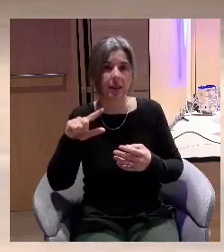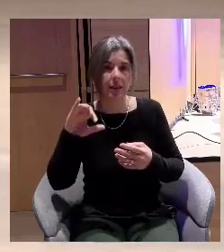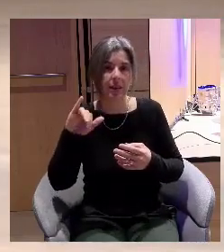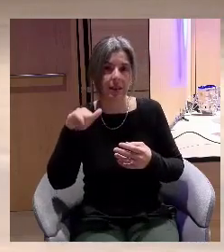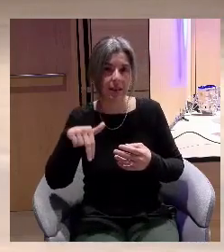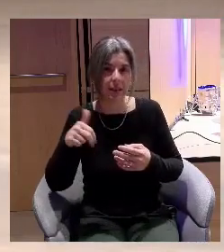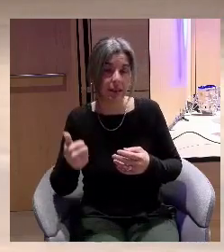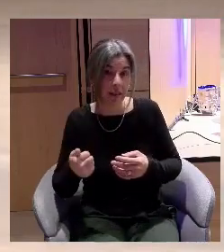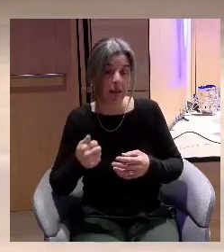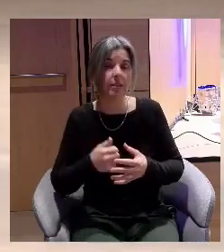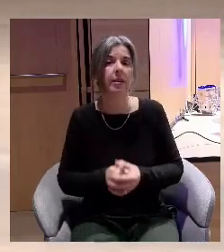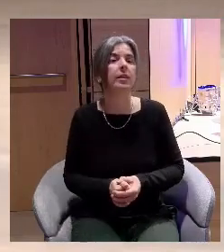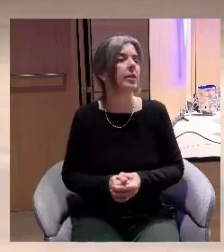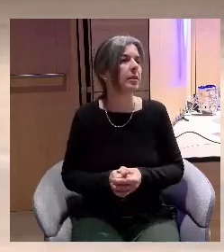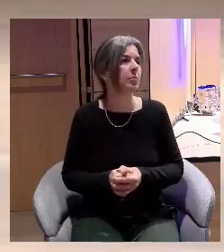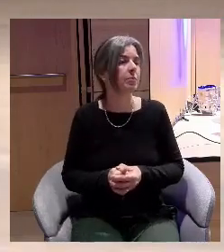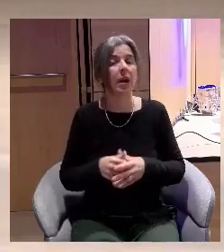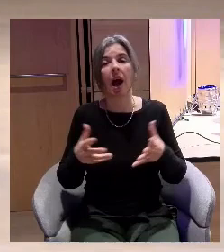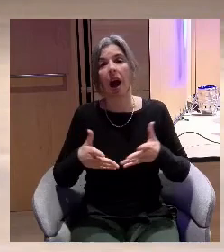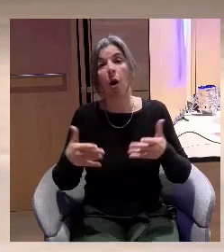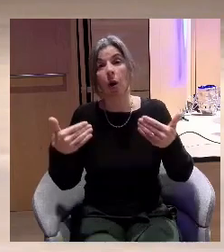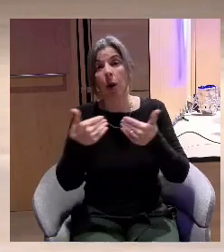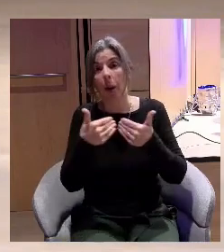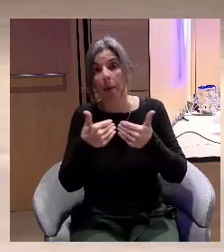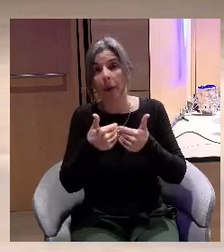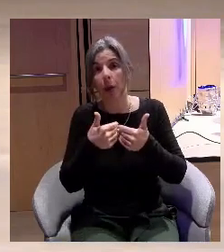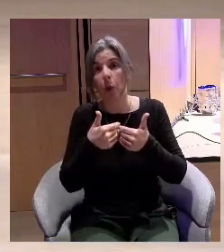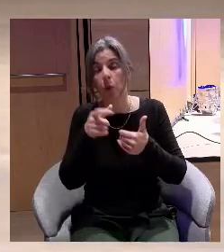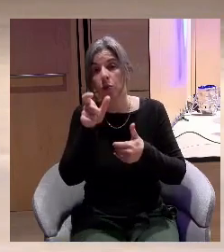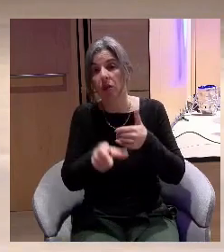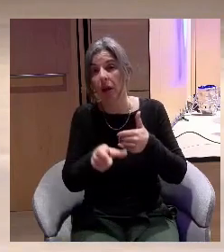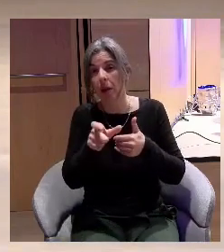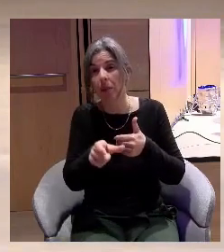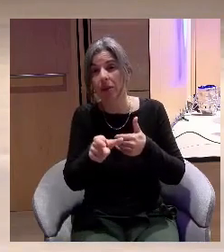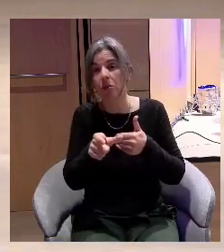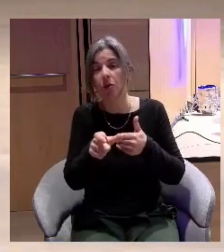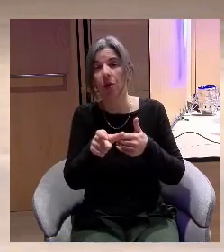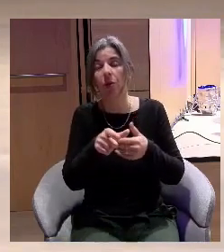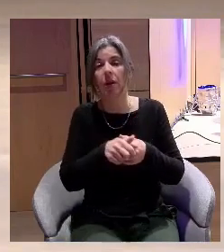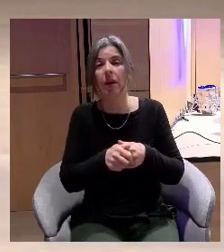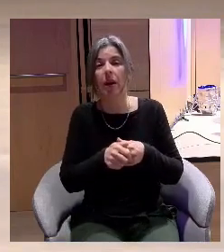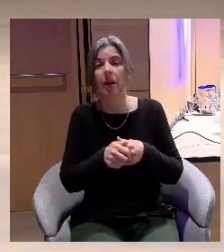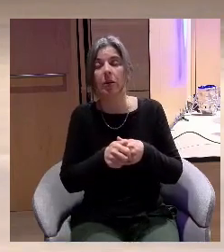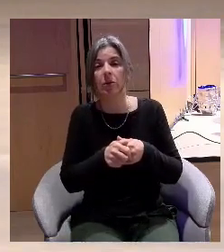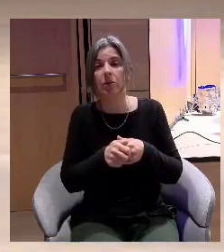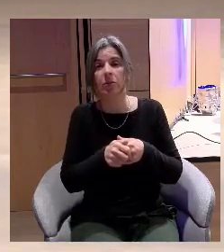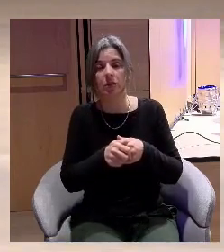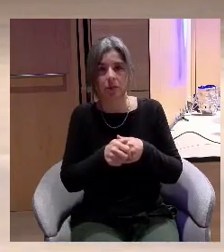Tenemos una pregunta en el público, bien cortita, si le pueden facilitar un micrófono.